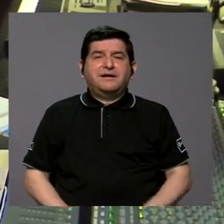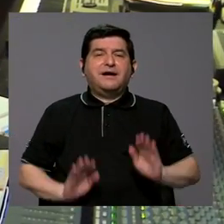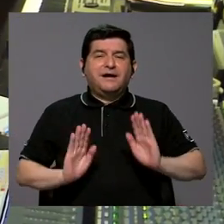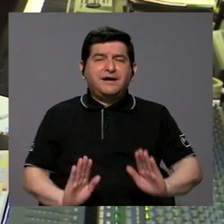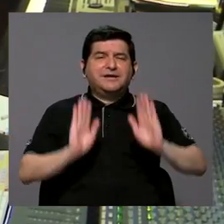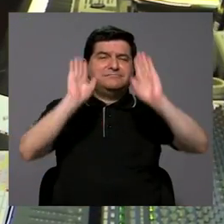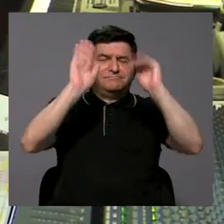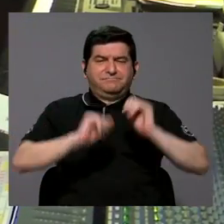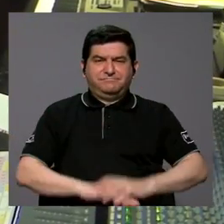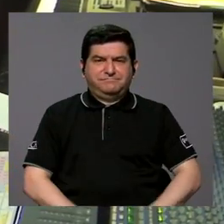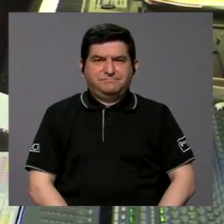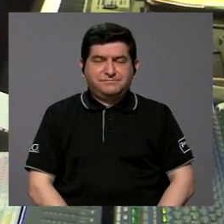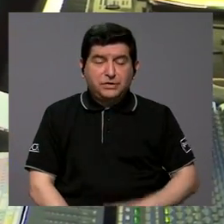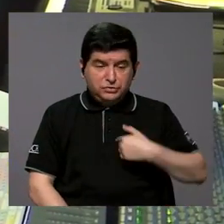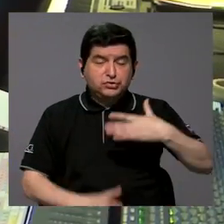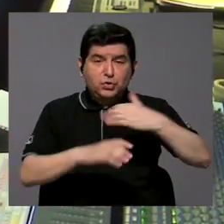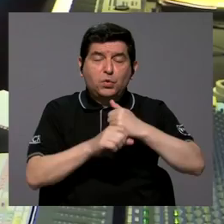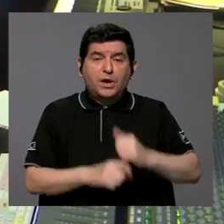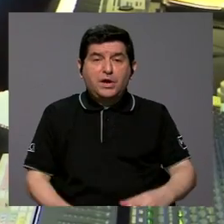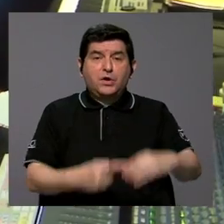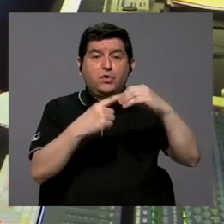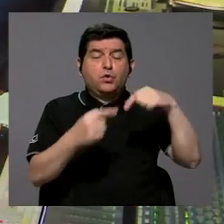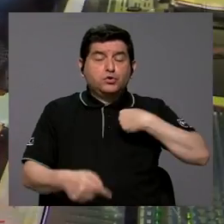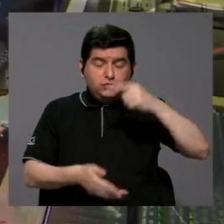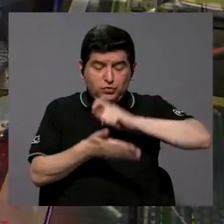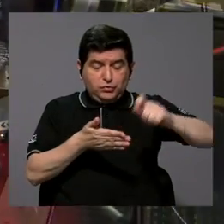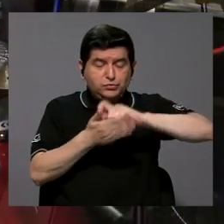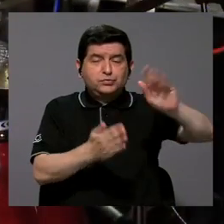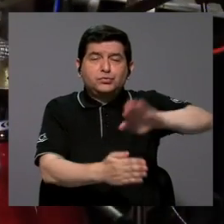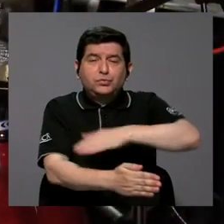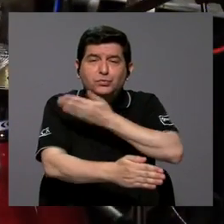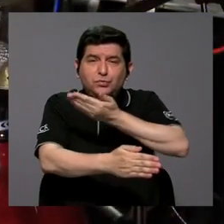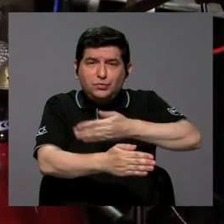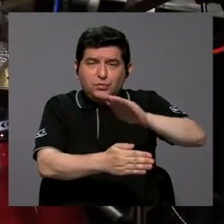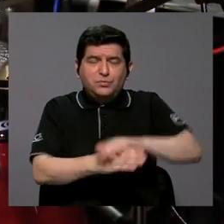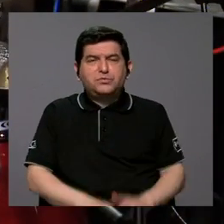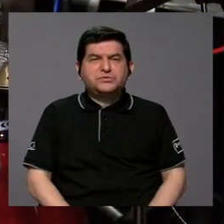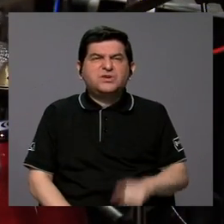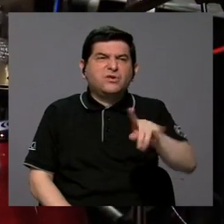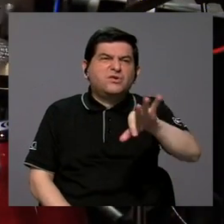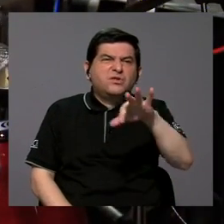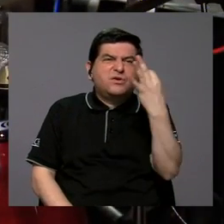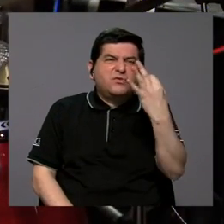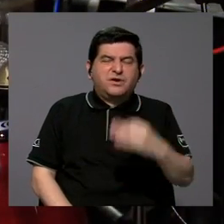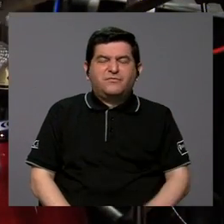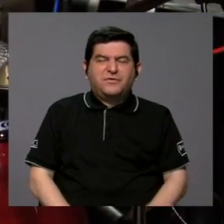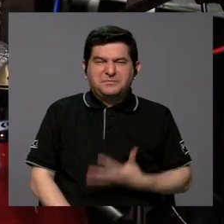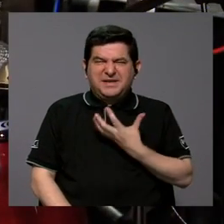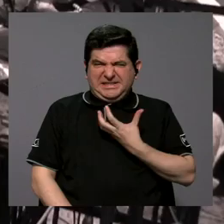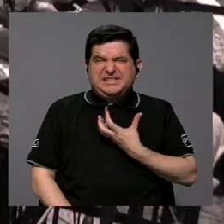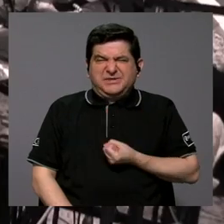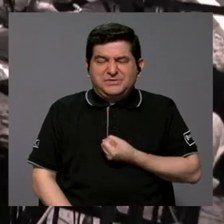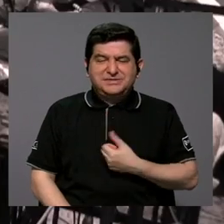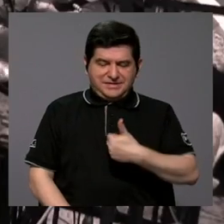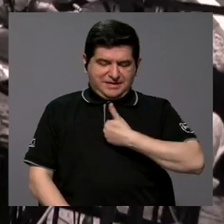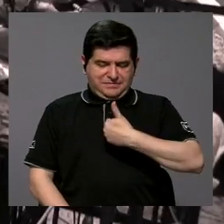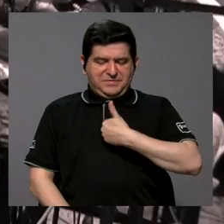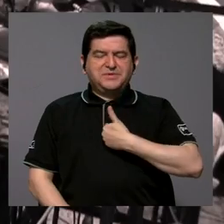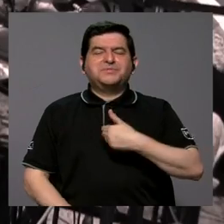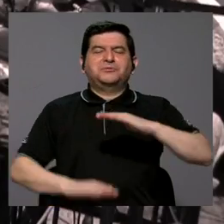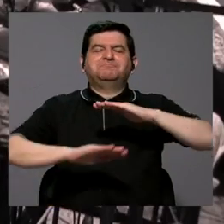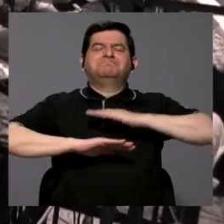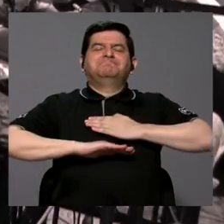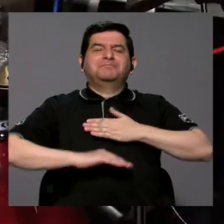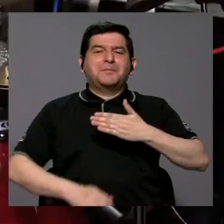eso. Yo lo hago principalmente, yo escribo música hasta cierto punto en forma egoísta para mí mismo, para complacer